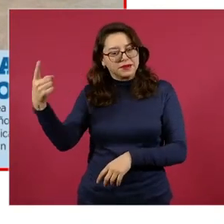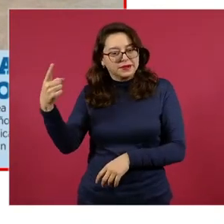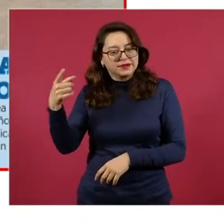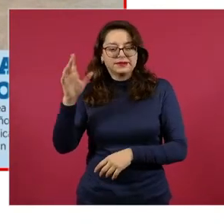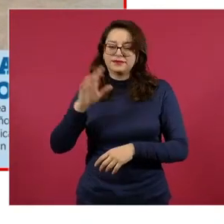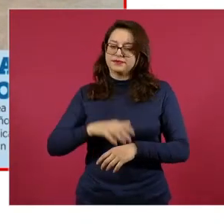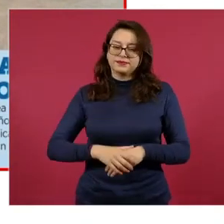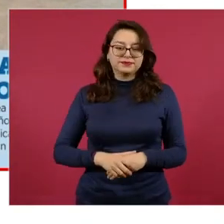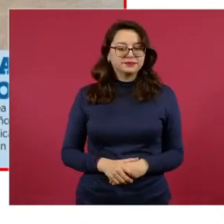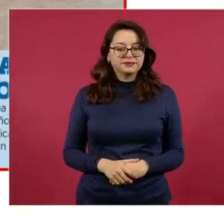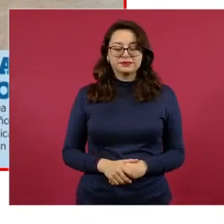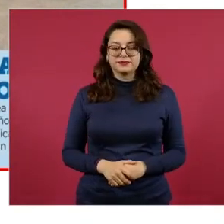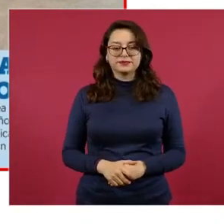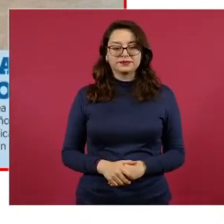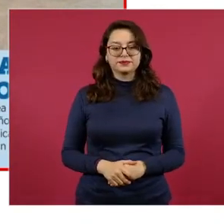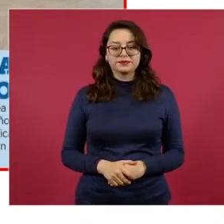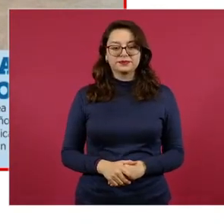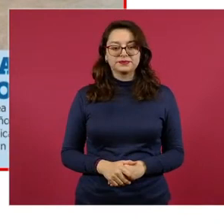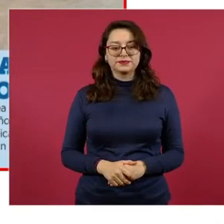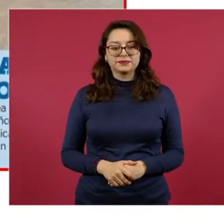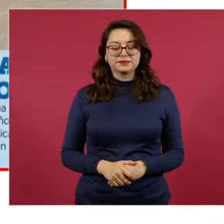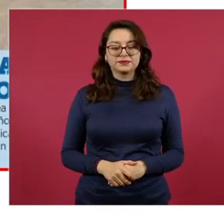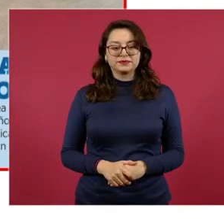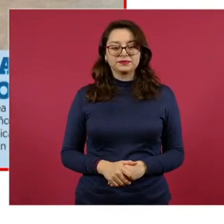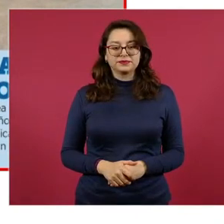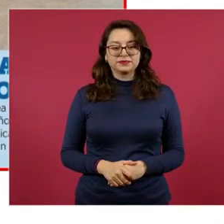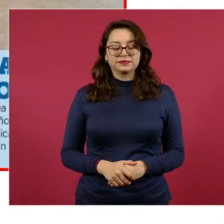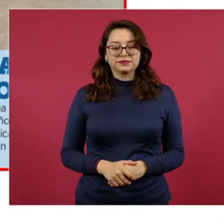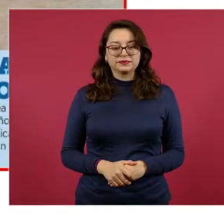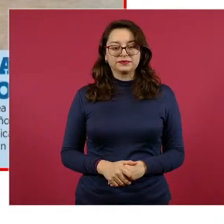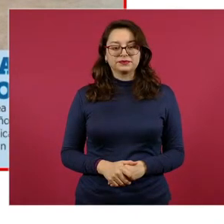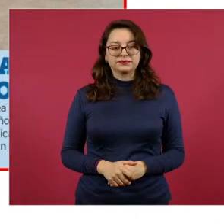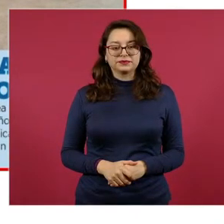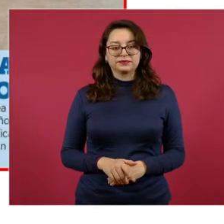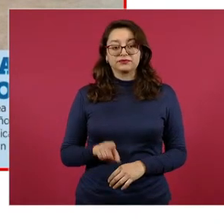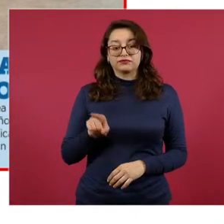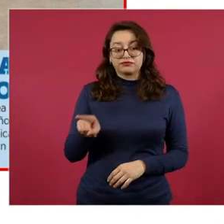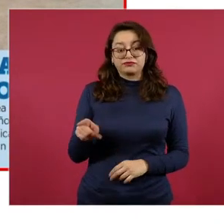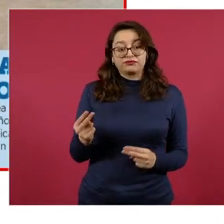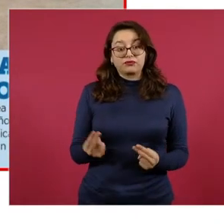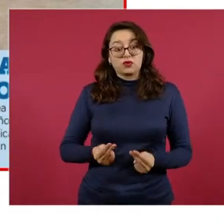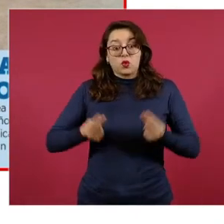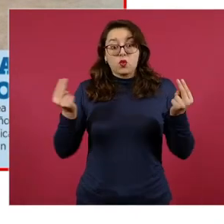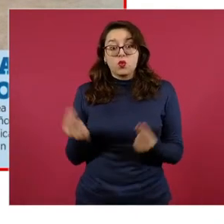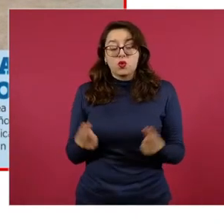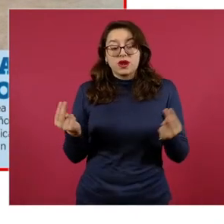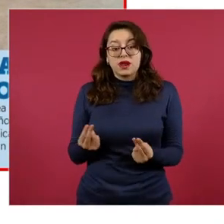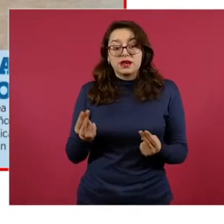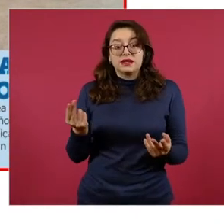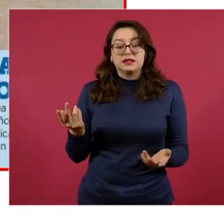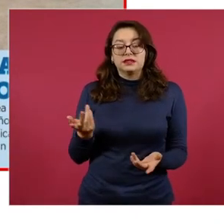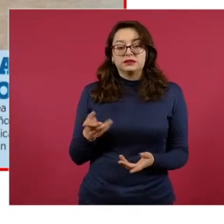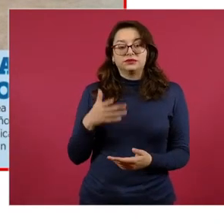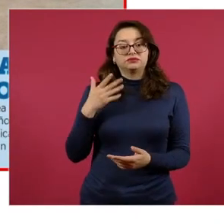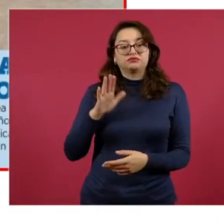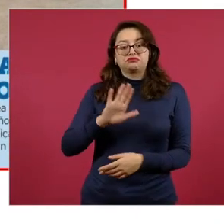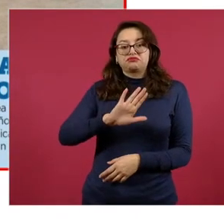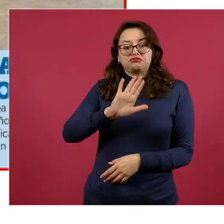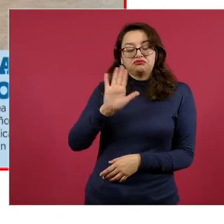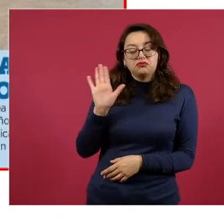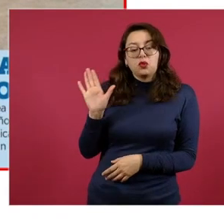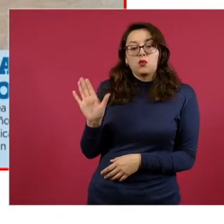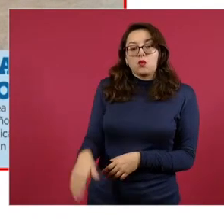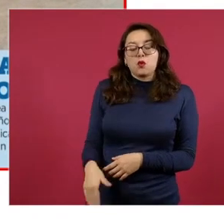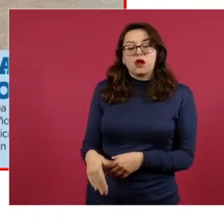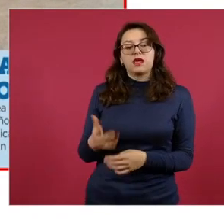bajeza. Era una urgencia. Muere esperando turno. La imagen que vemos en pantalla